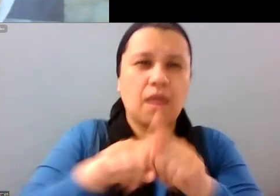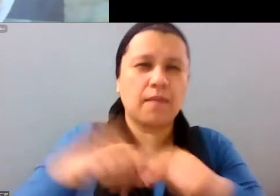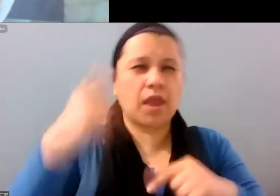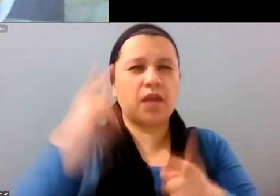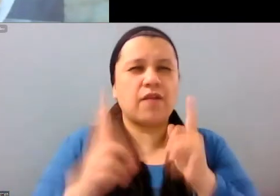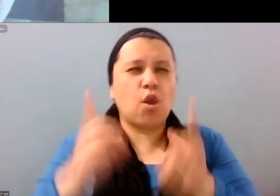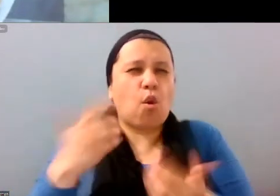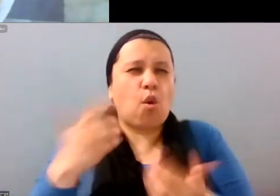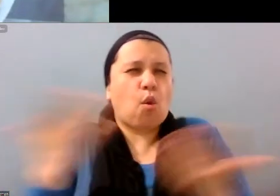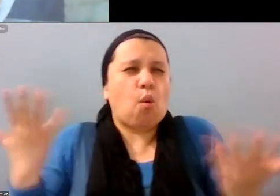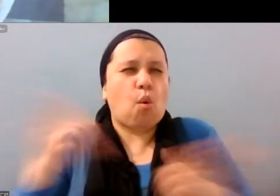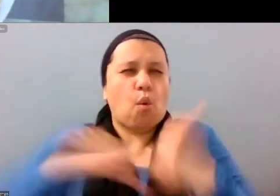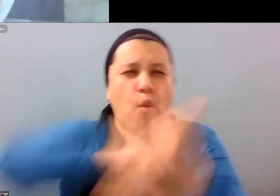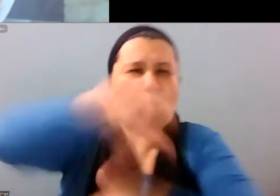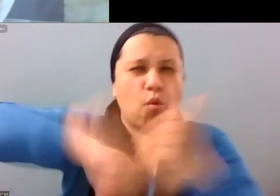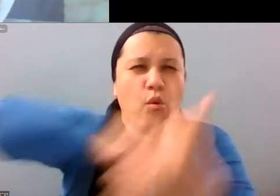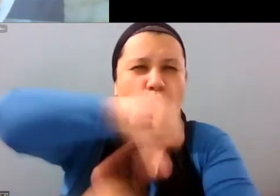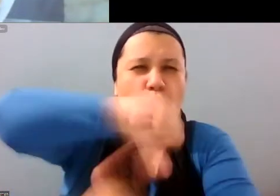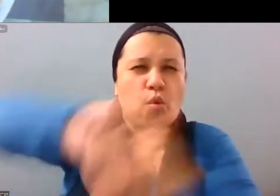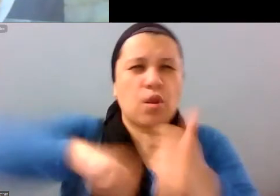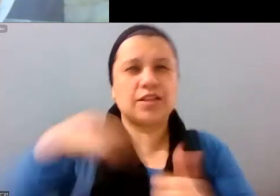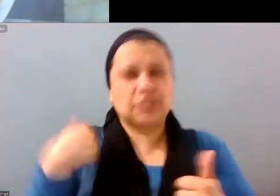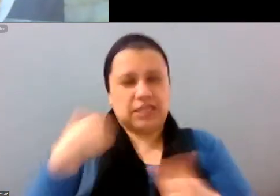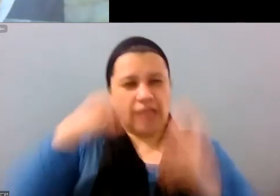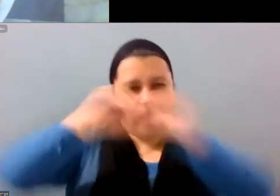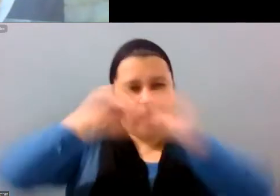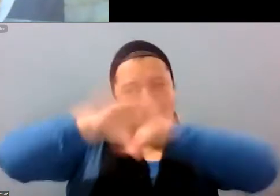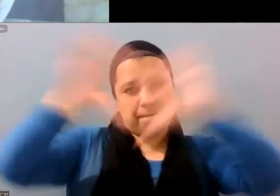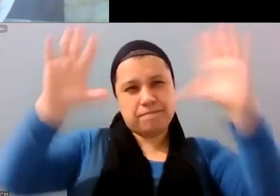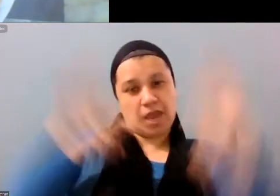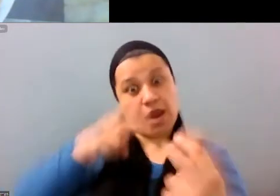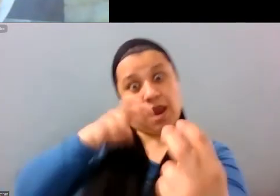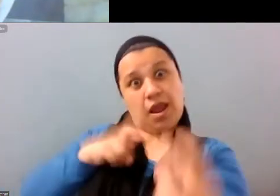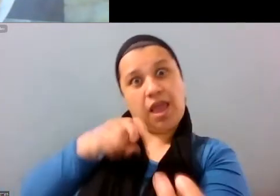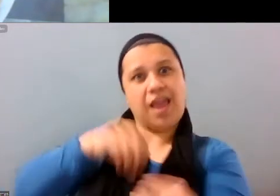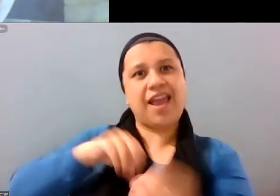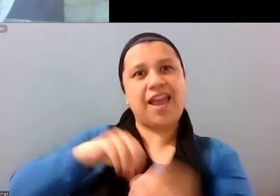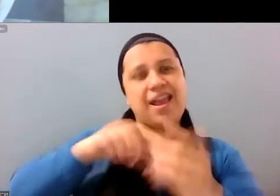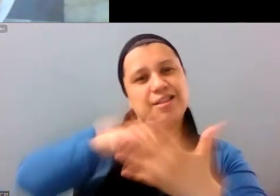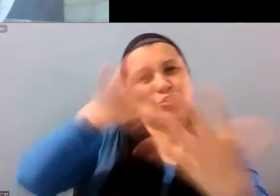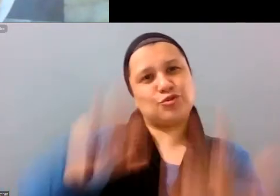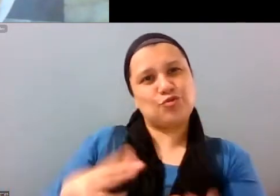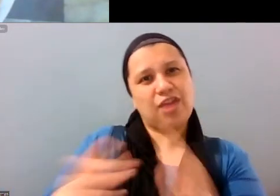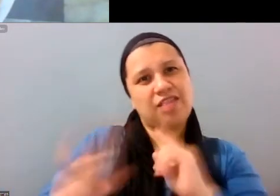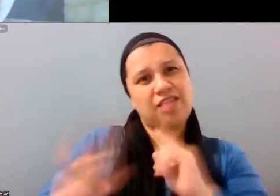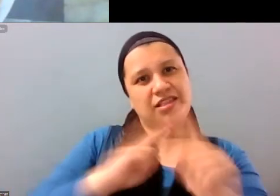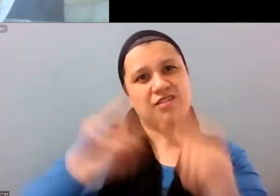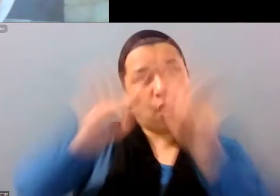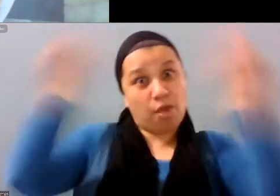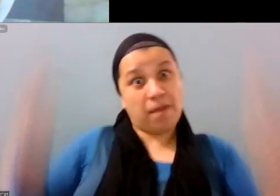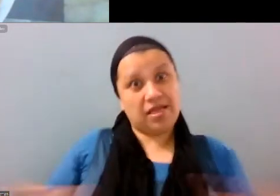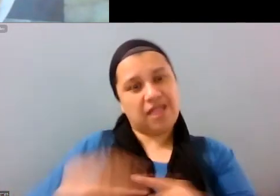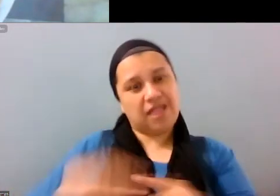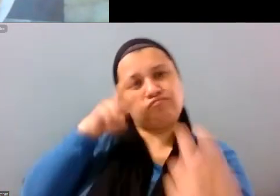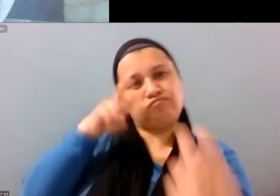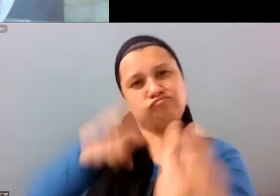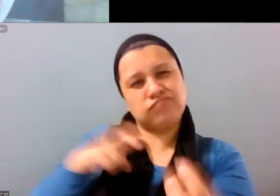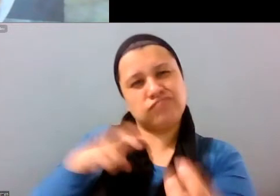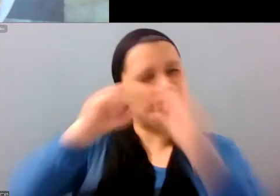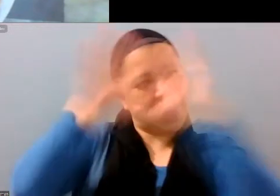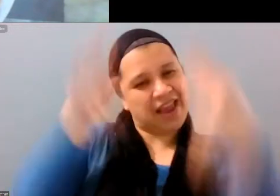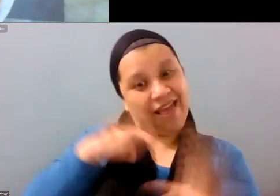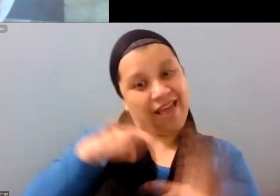cuando yo los veo ellos que ellos se imaginan que tienen un estudiante respondiendo no más allá de la pantalla verdad veo sus esfuerzos he visto su